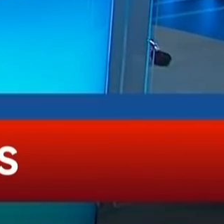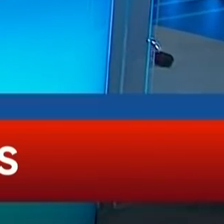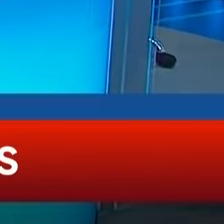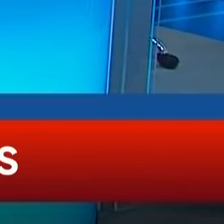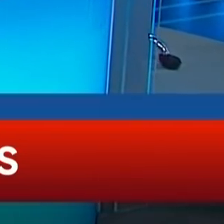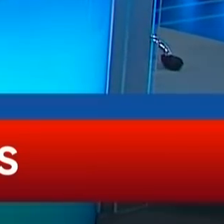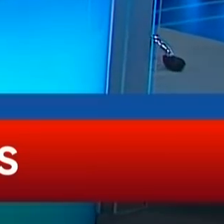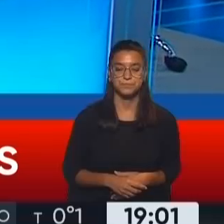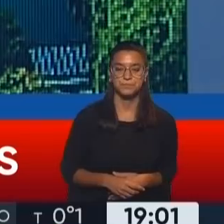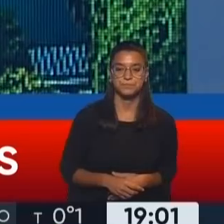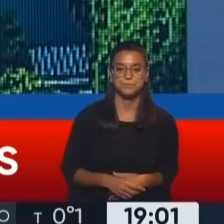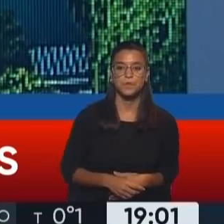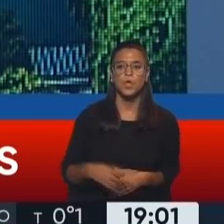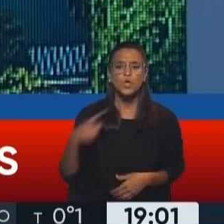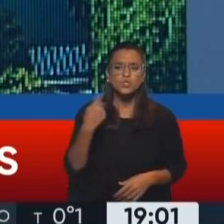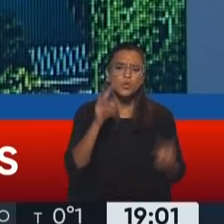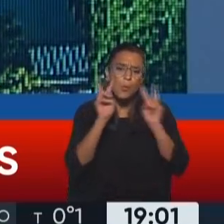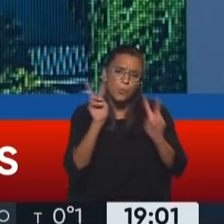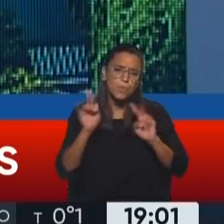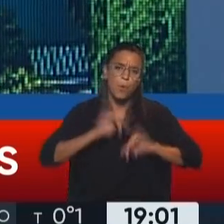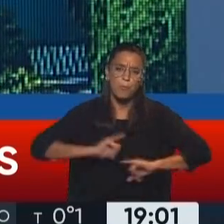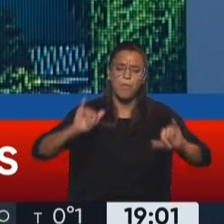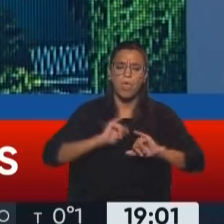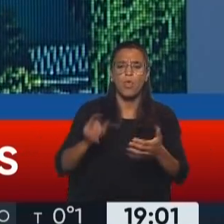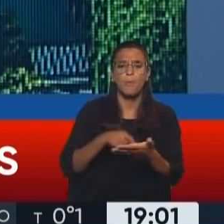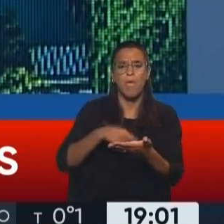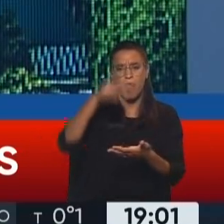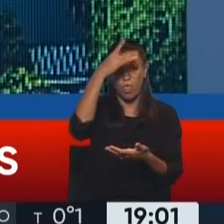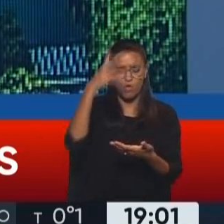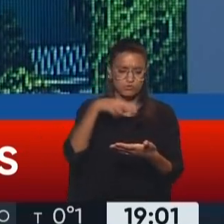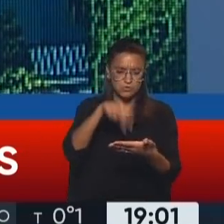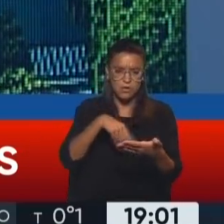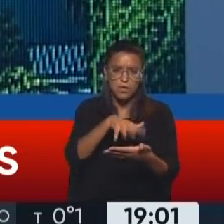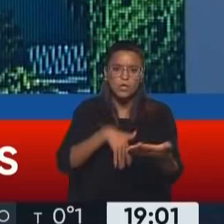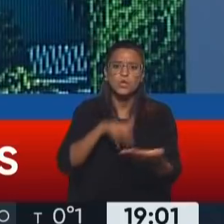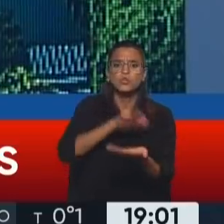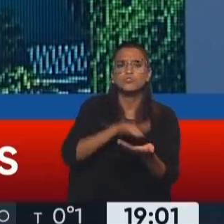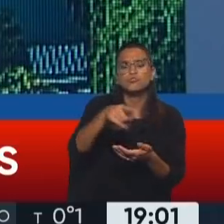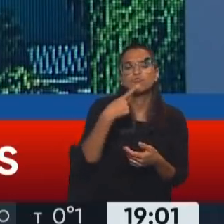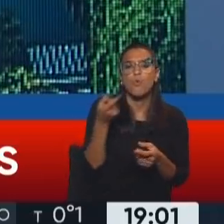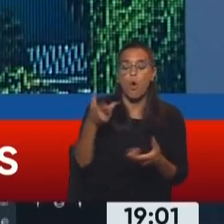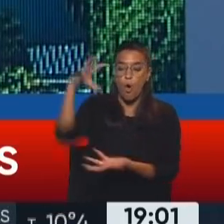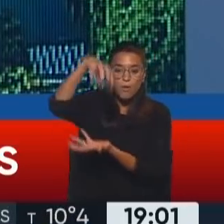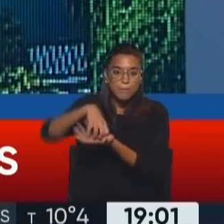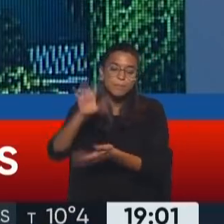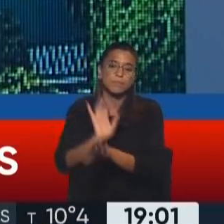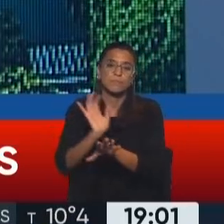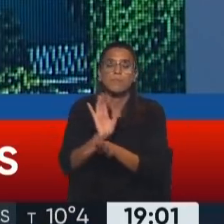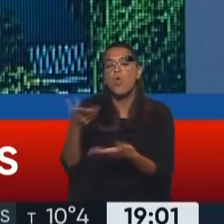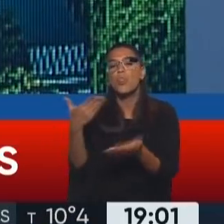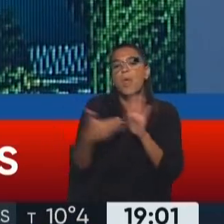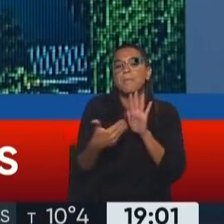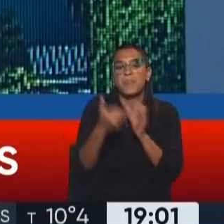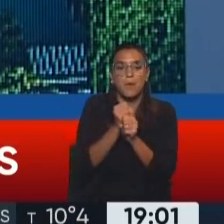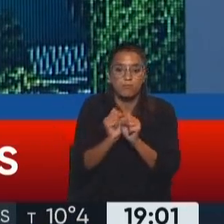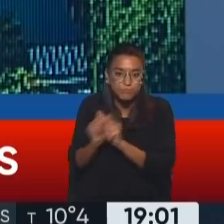Nosotros estuvimos viendo diversas notas que salieron en algunos medios, una nota en Página 12 muy interesante sobre la doctrina ultravires, cuando un organismo extralimita sus funciones. A mí,